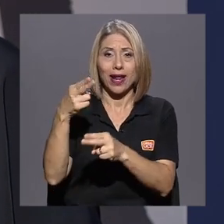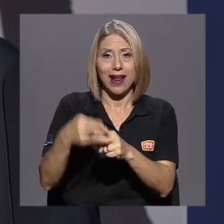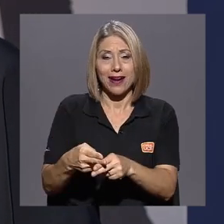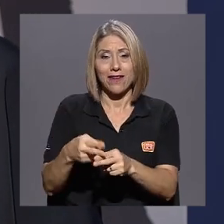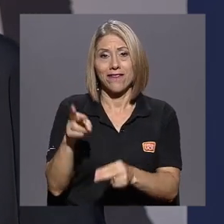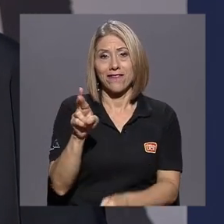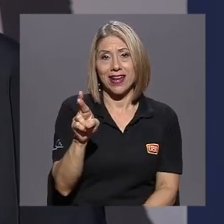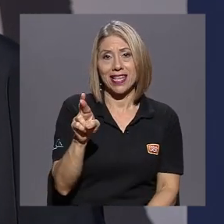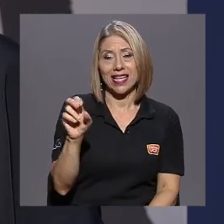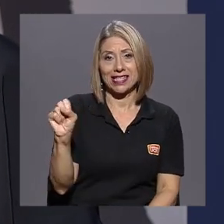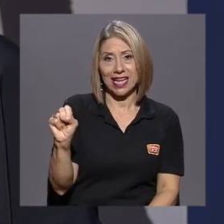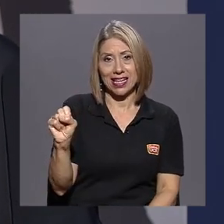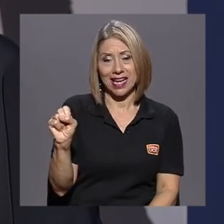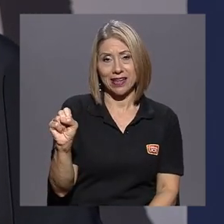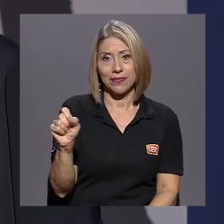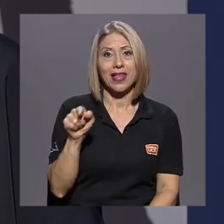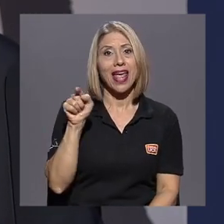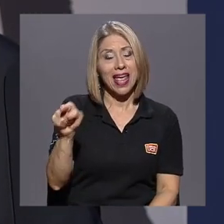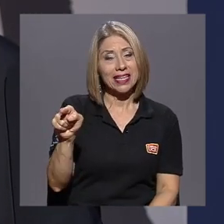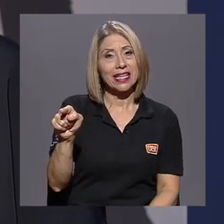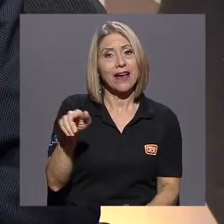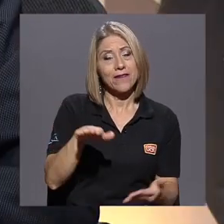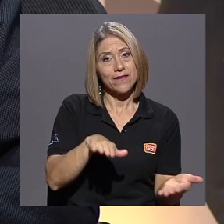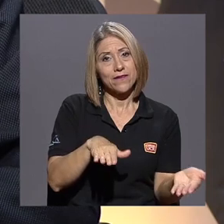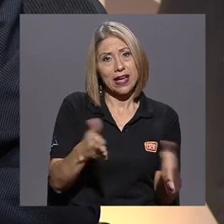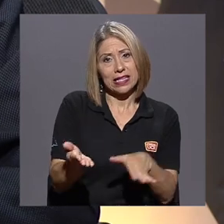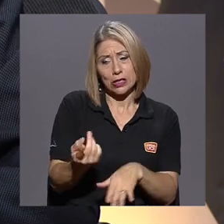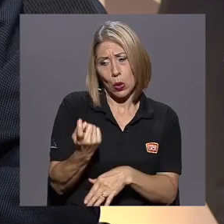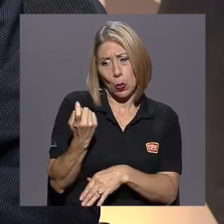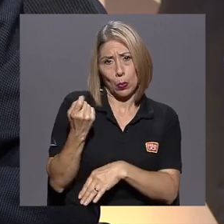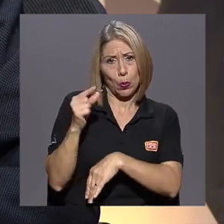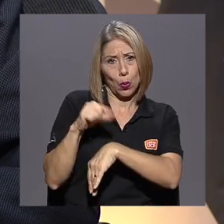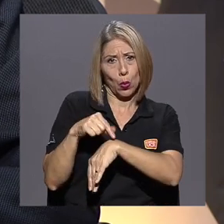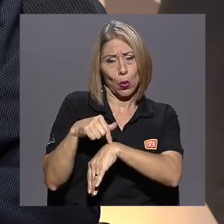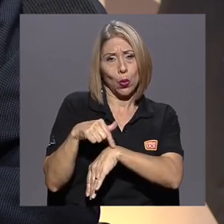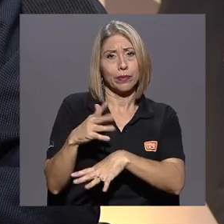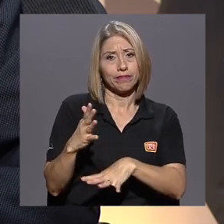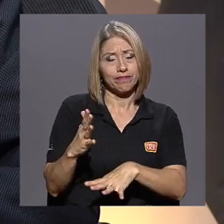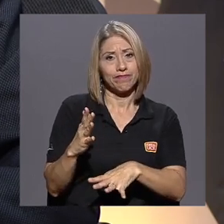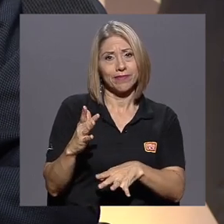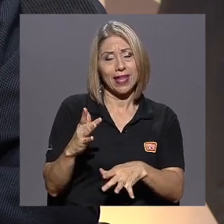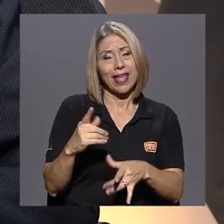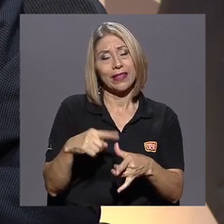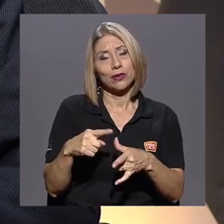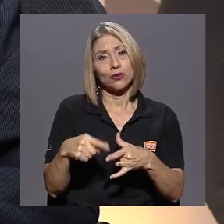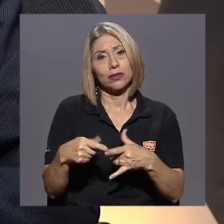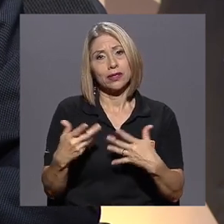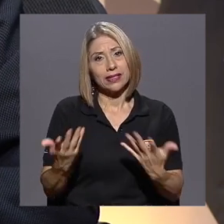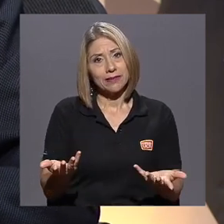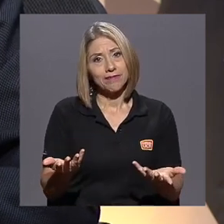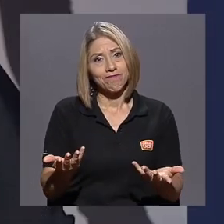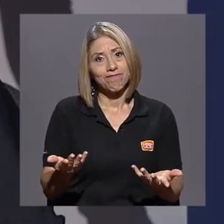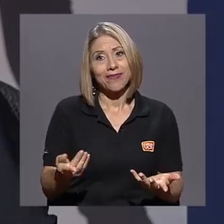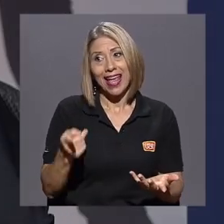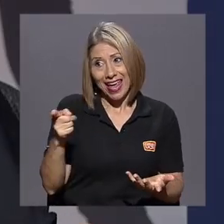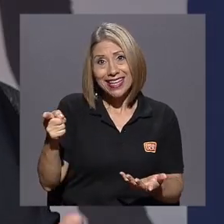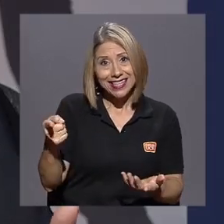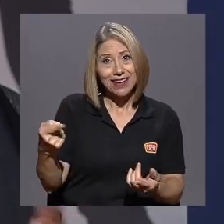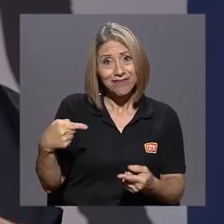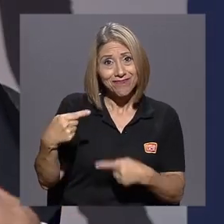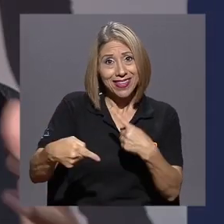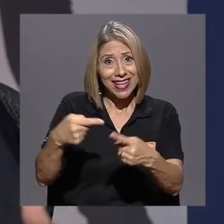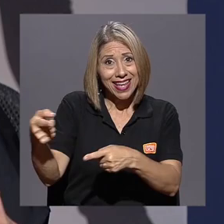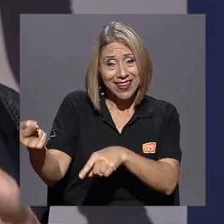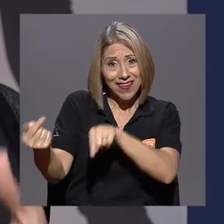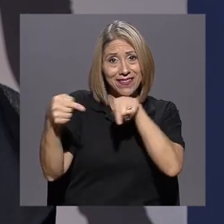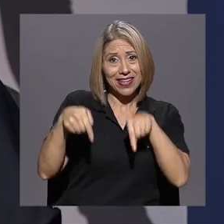Regen Steiner, ella falleció hace poco, ¿verdad? Entonces íbamos a tener la presencia de ella en